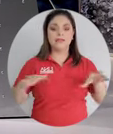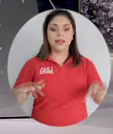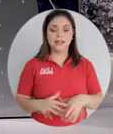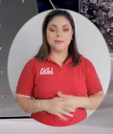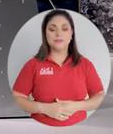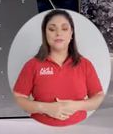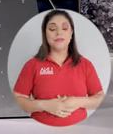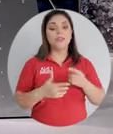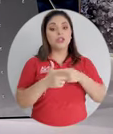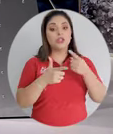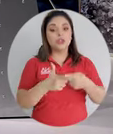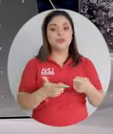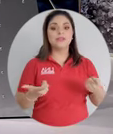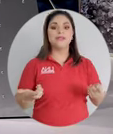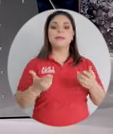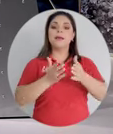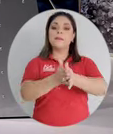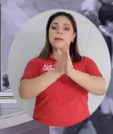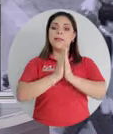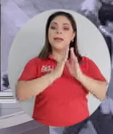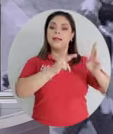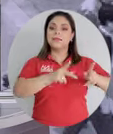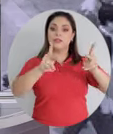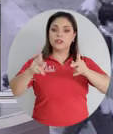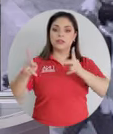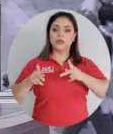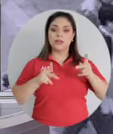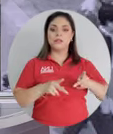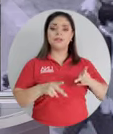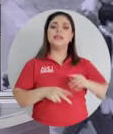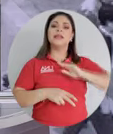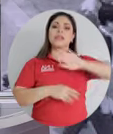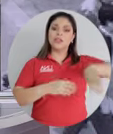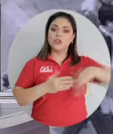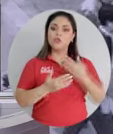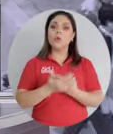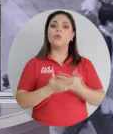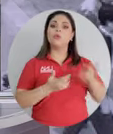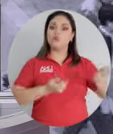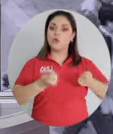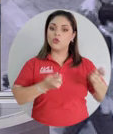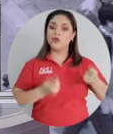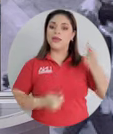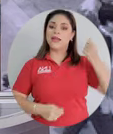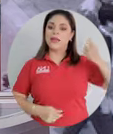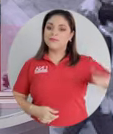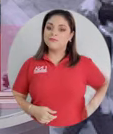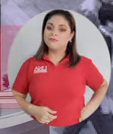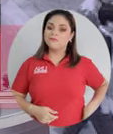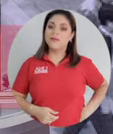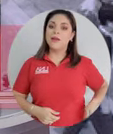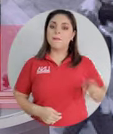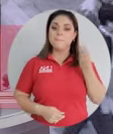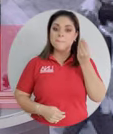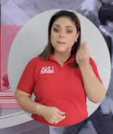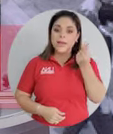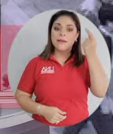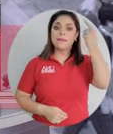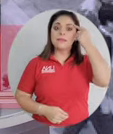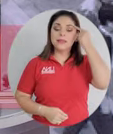esas actividades. Y en tanto, pues, pedirle a la gente que todos y todas, pues, nos pongamos la mano en el bolsillo